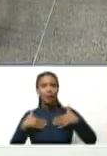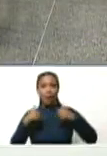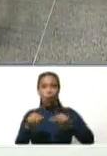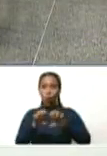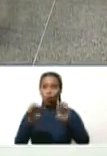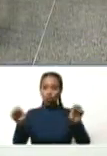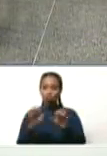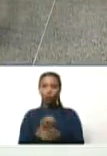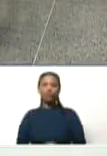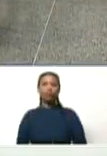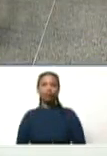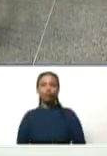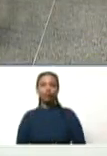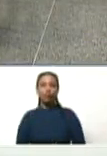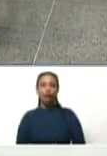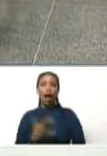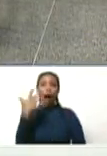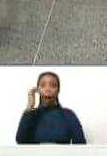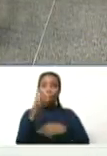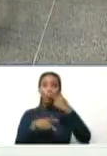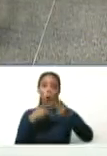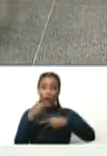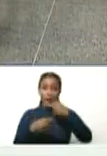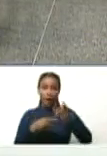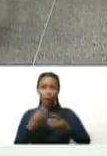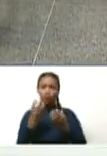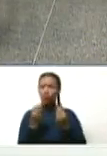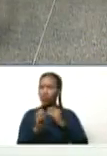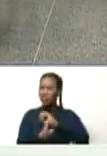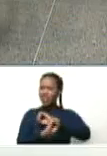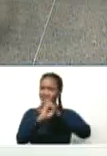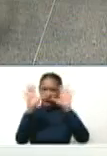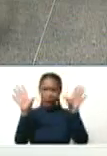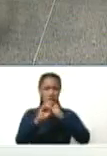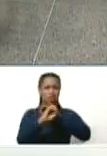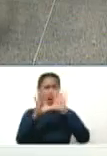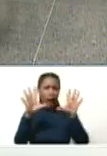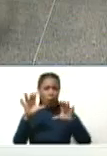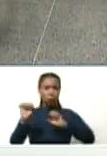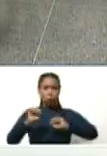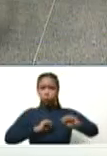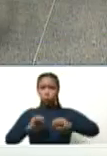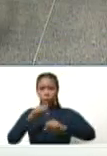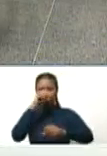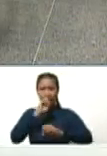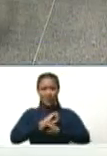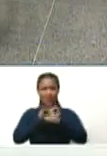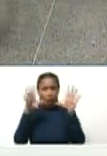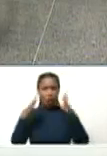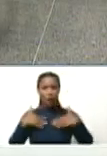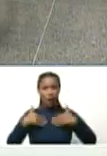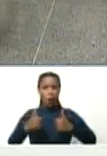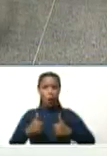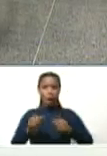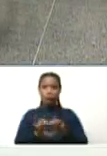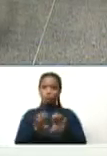educación. Tenemos políticas muy claras, acciones muy claras en salud y en